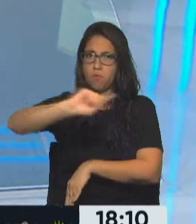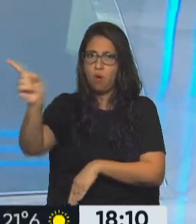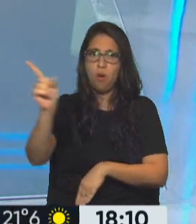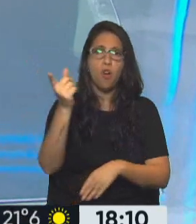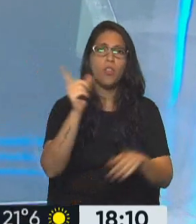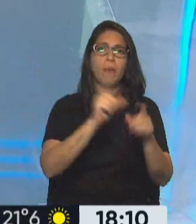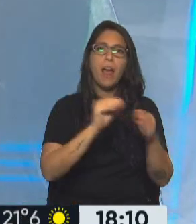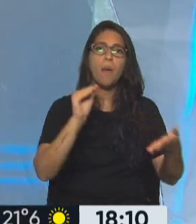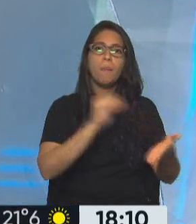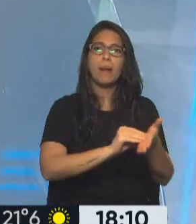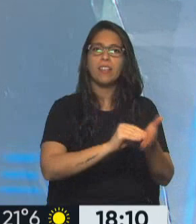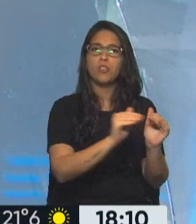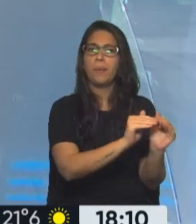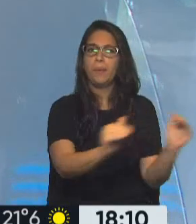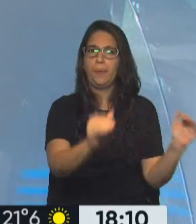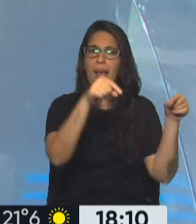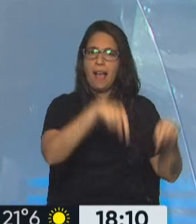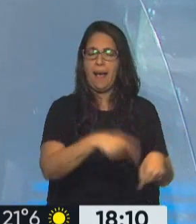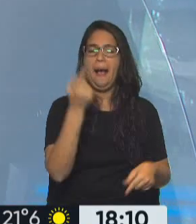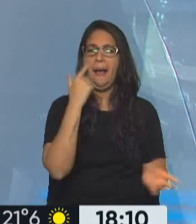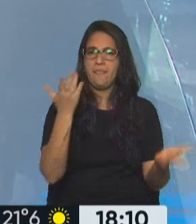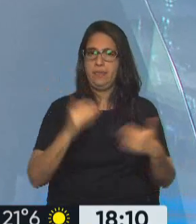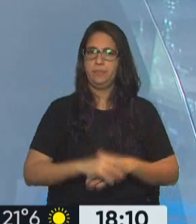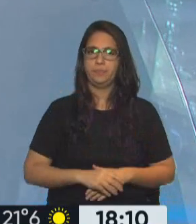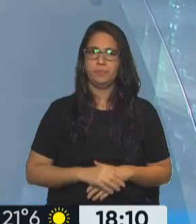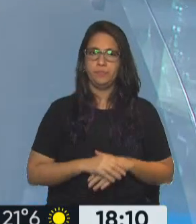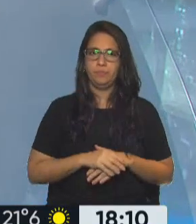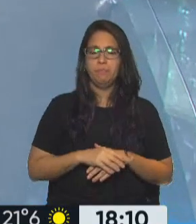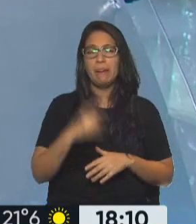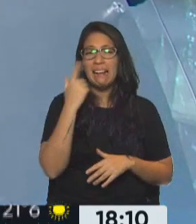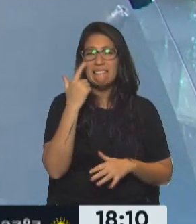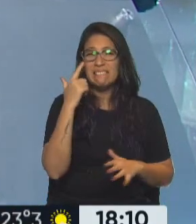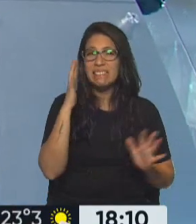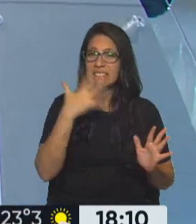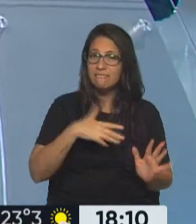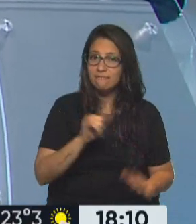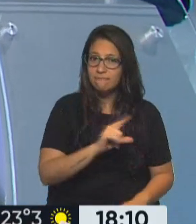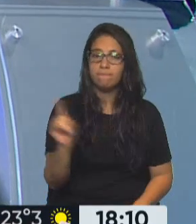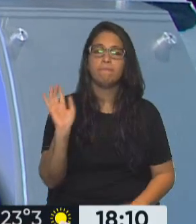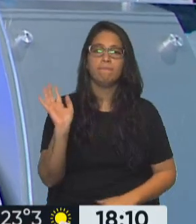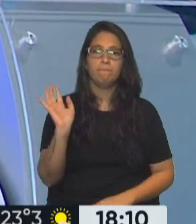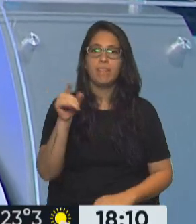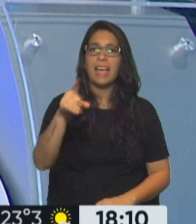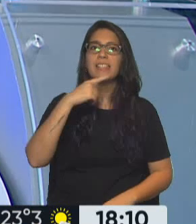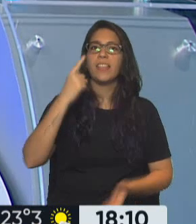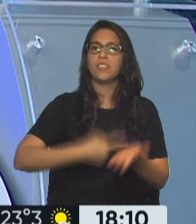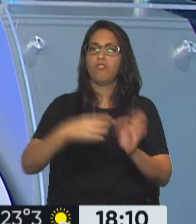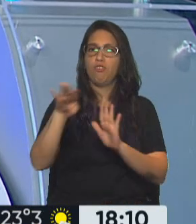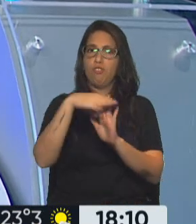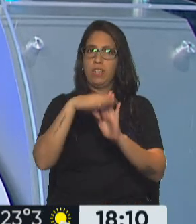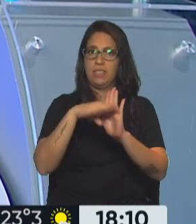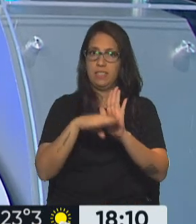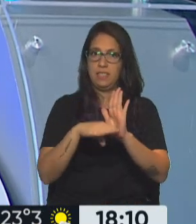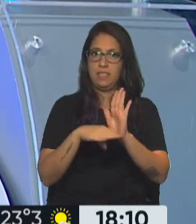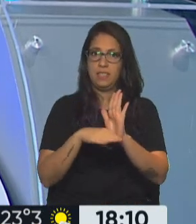precios. Otra historia. A ver. Para entenderlo, o tratar de entenderlo un poquito, estas son las medidas que intentan